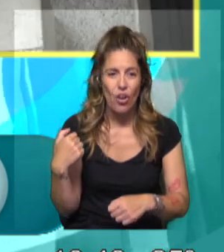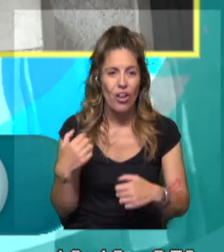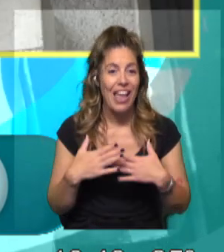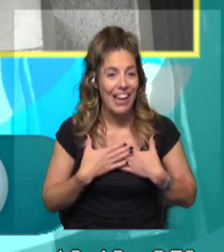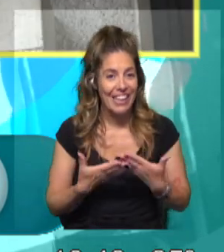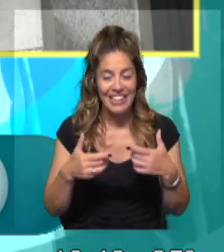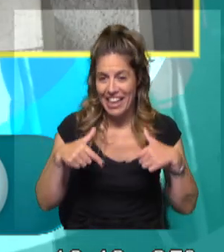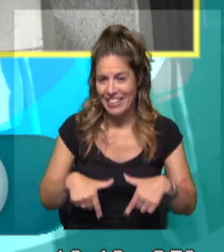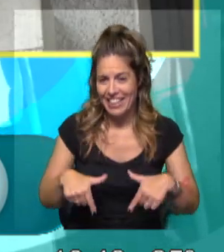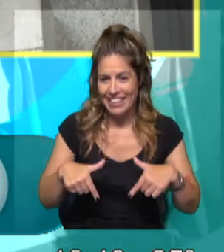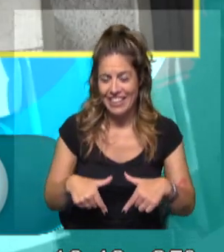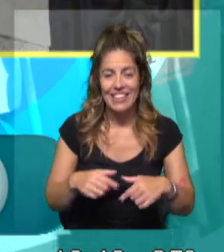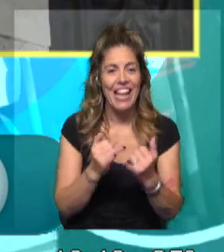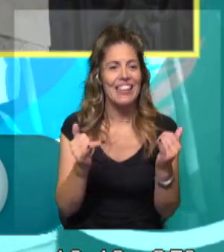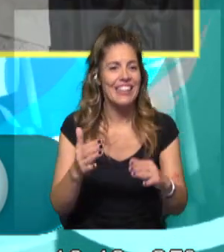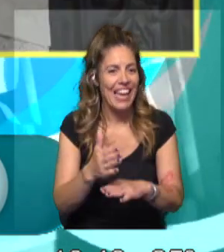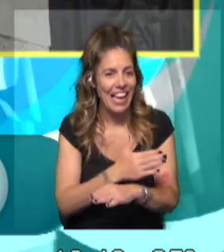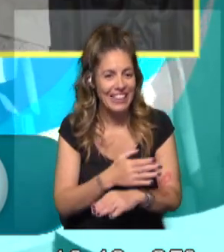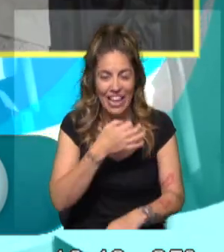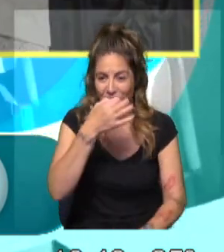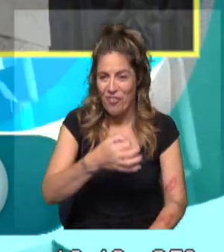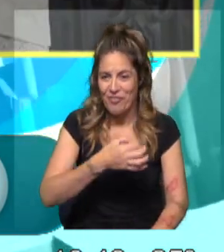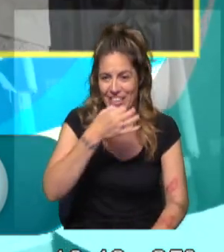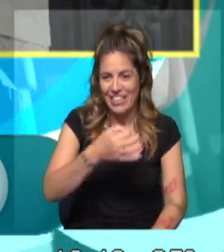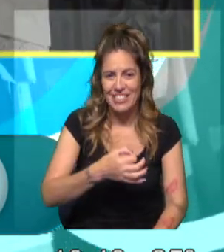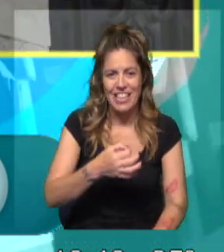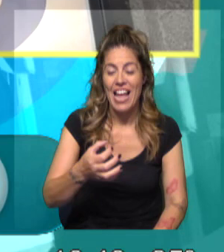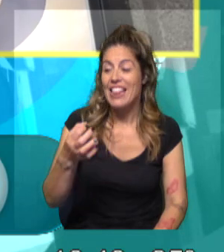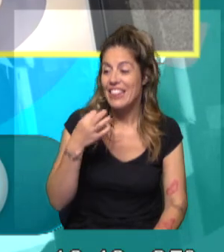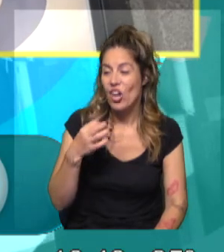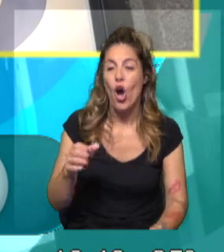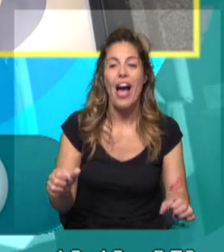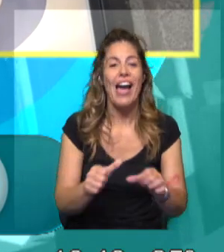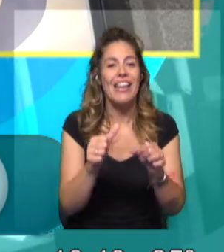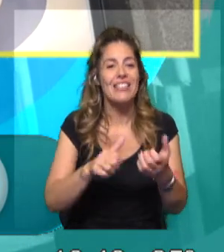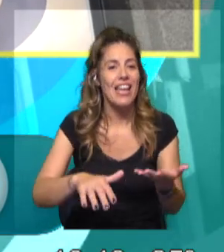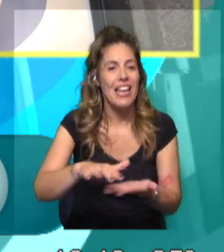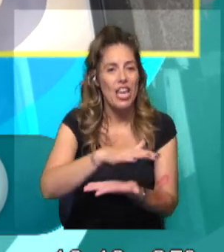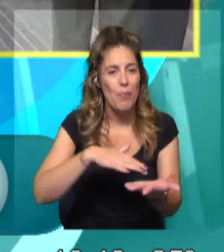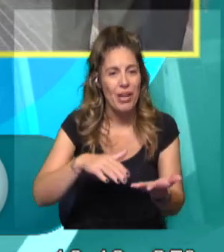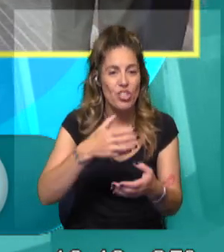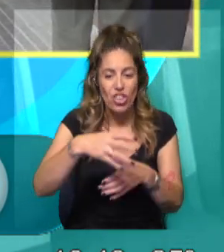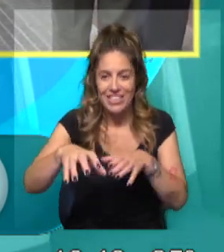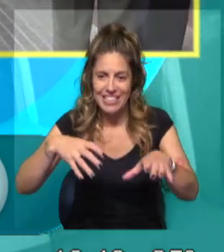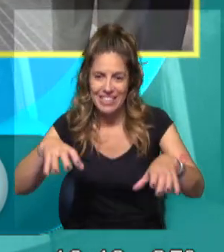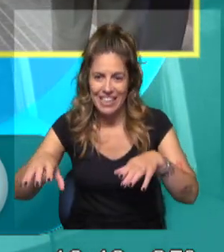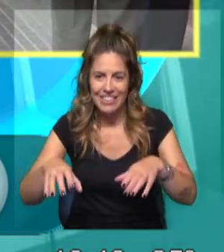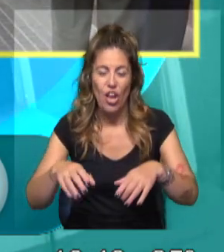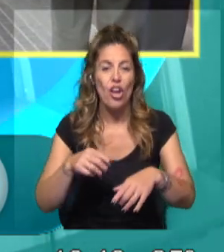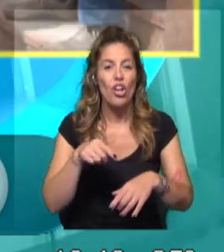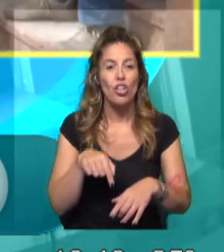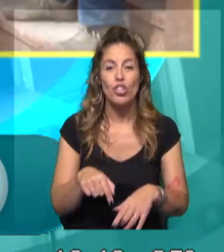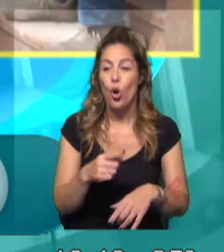intendenta, el día anterior de la conferencia, sí. me dijo, hay que hacer en espacio descentralizado. Y yo tuve 24 horas